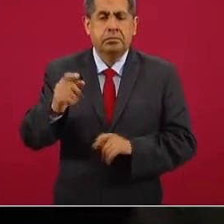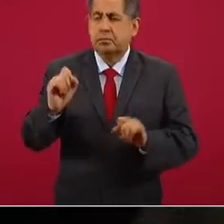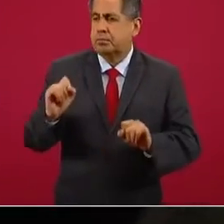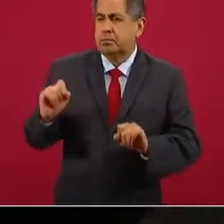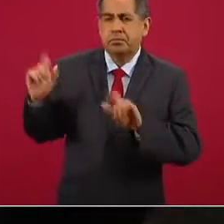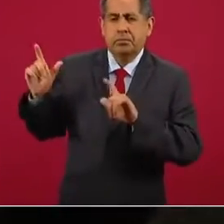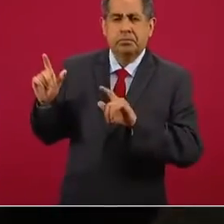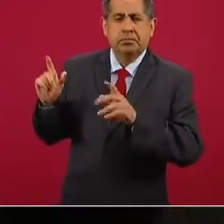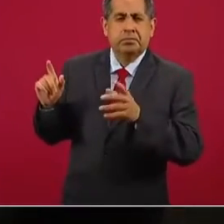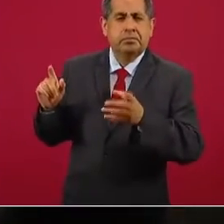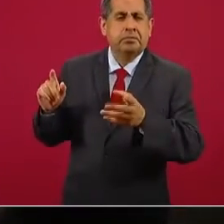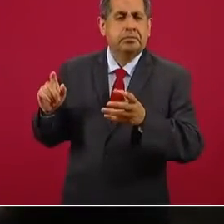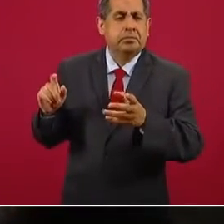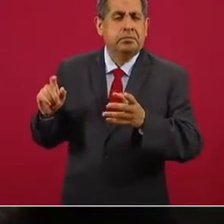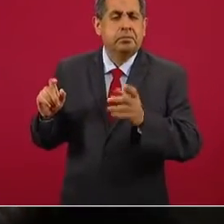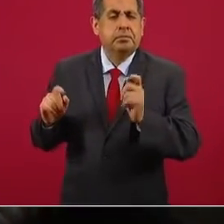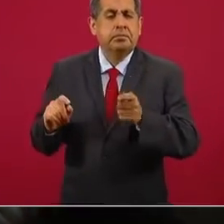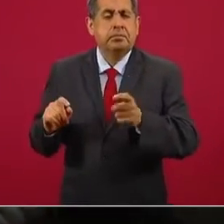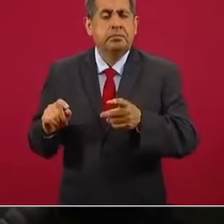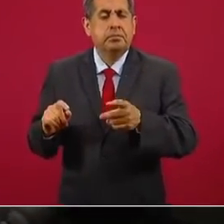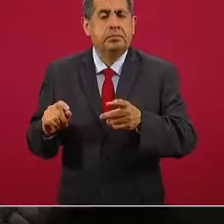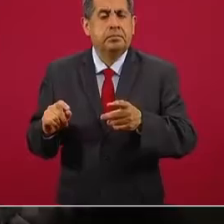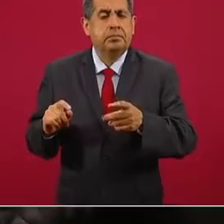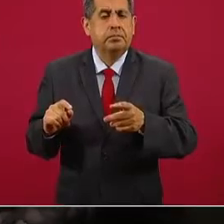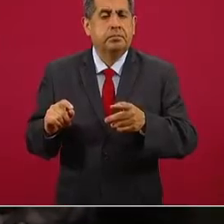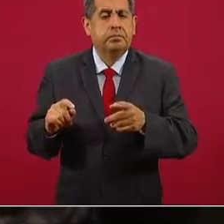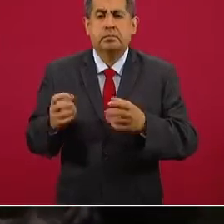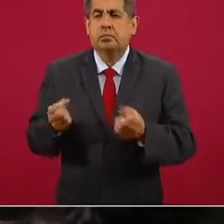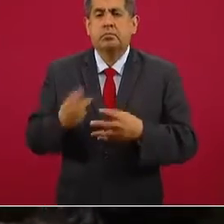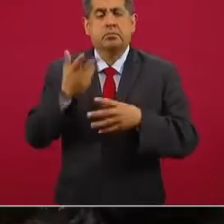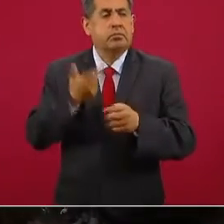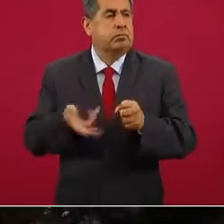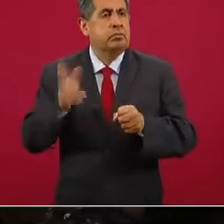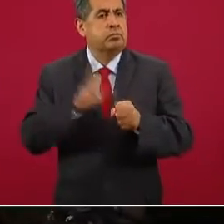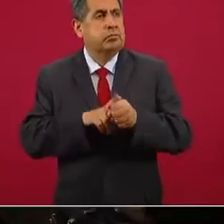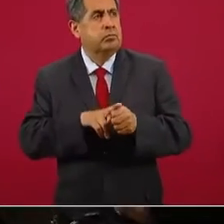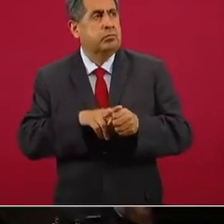lámina de la ocupación hospitalaria.